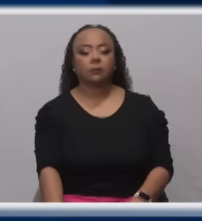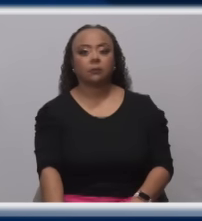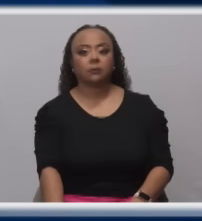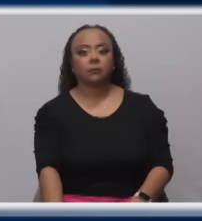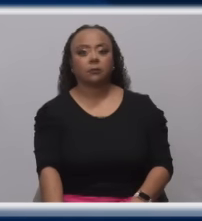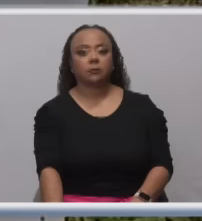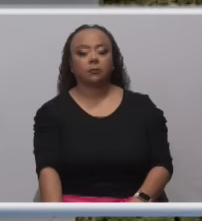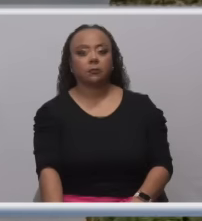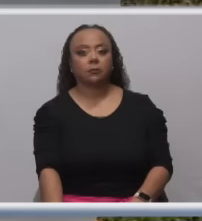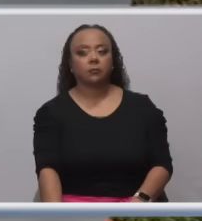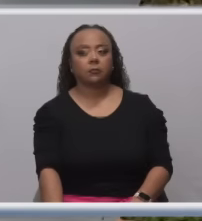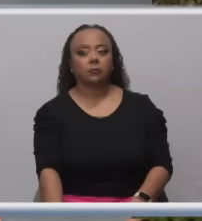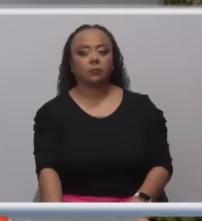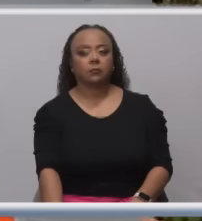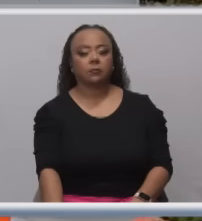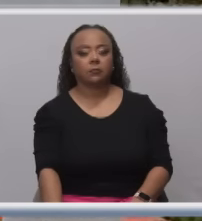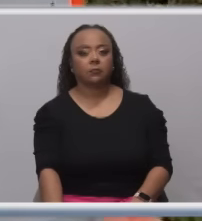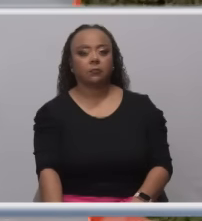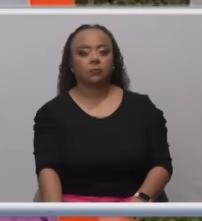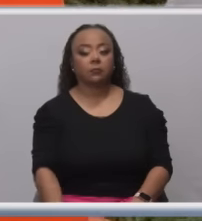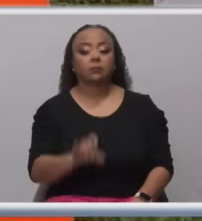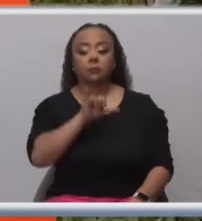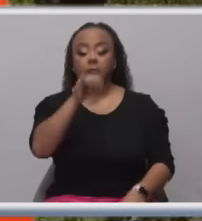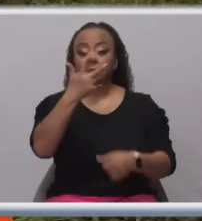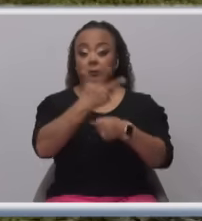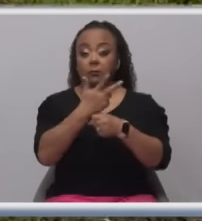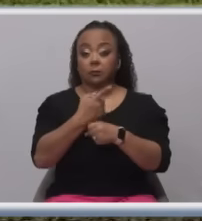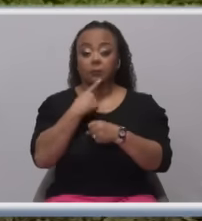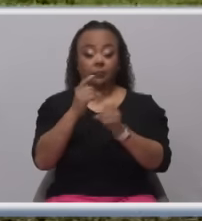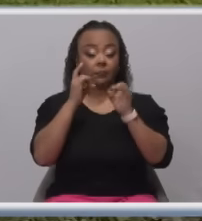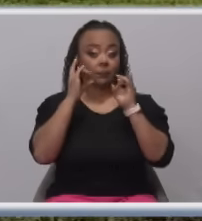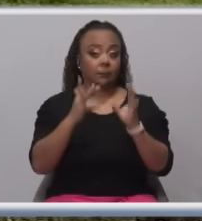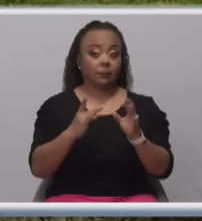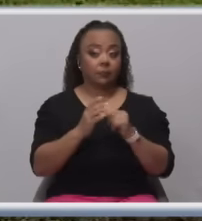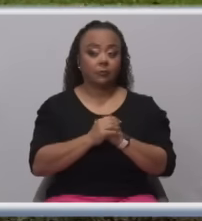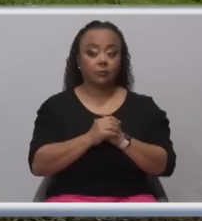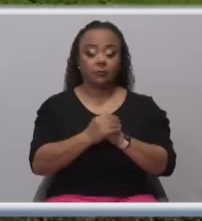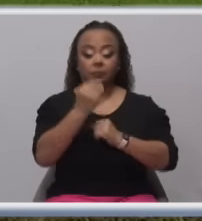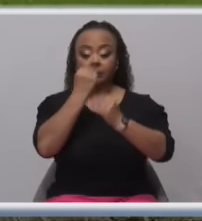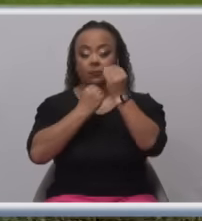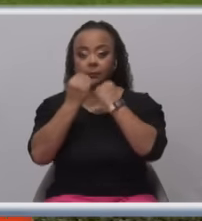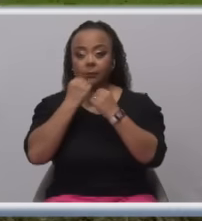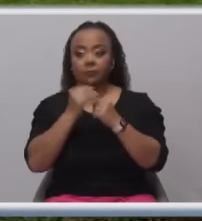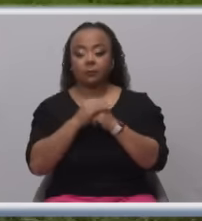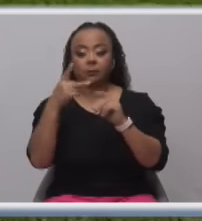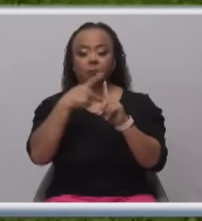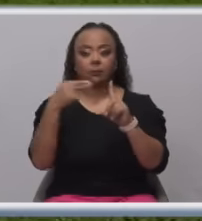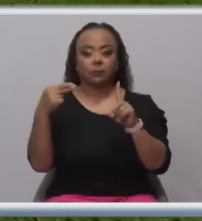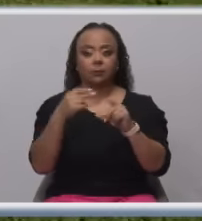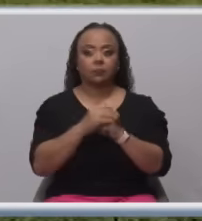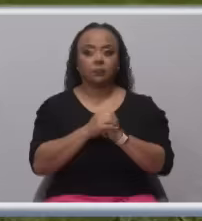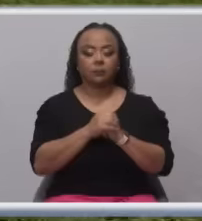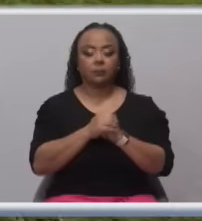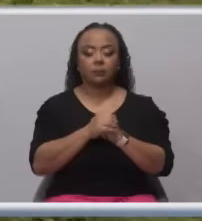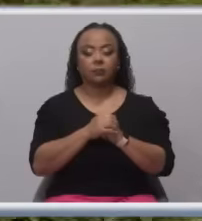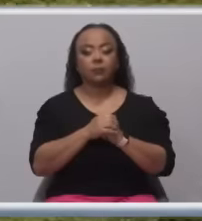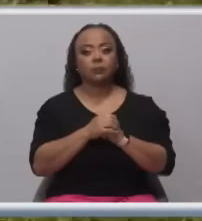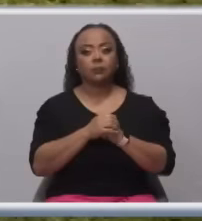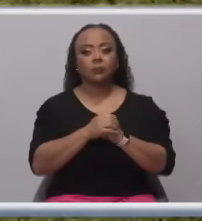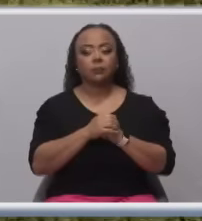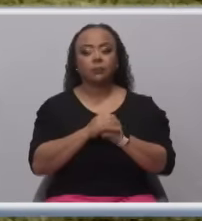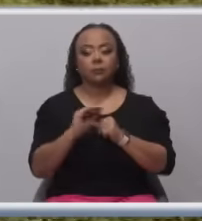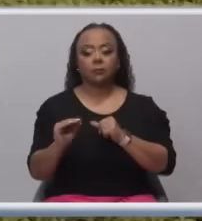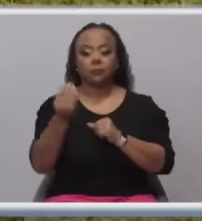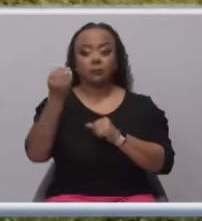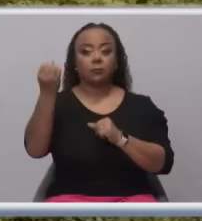decisión el viaje a Guatemala que fue terrible las comidas el hotel donde se hospedaron los muchachos